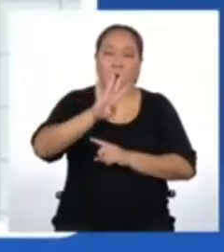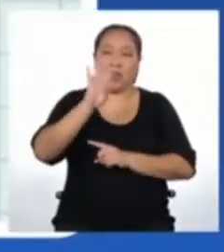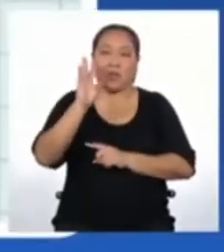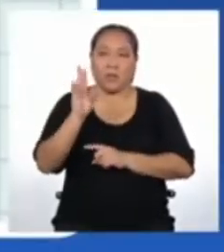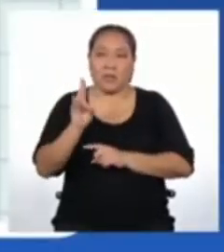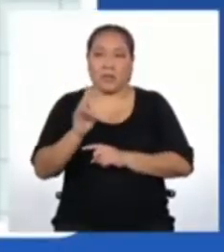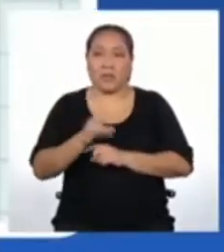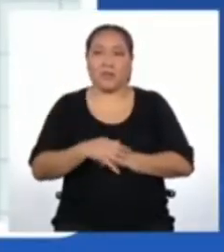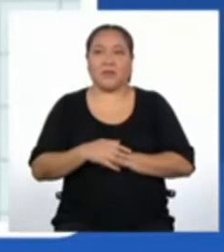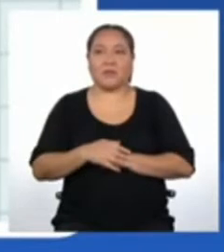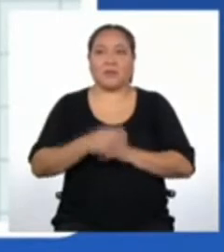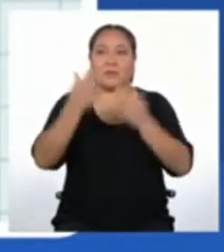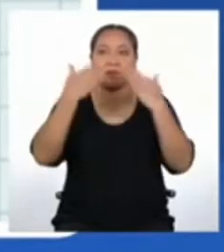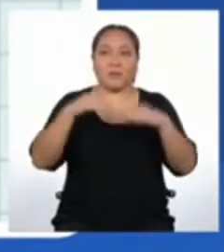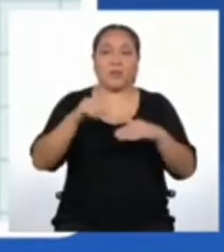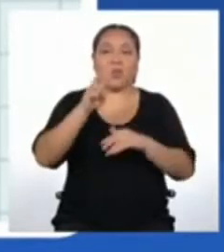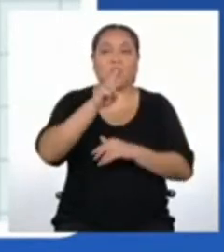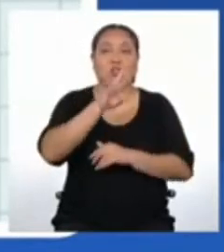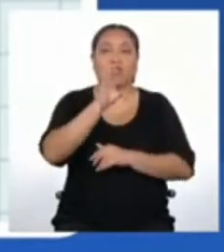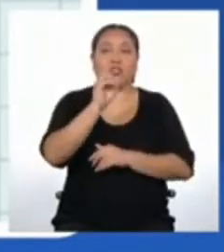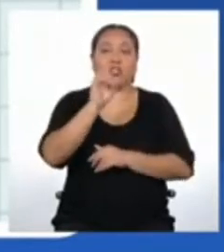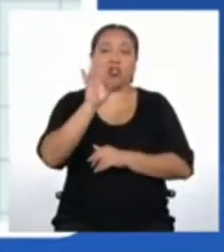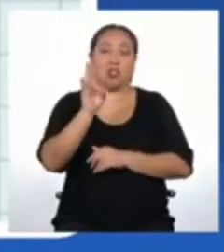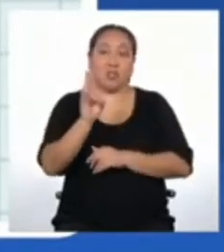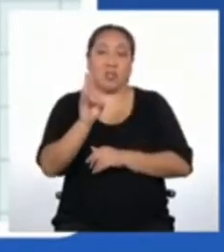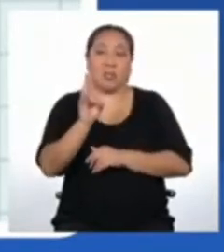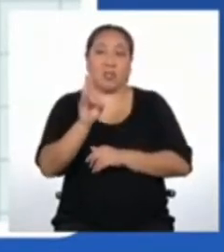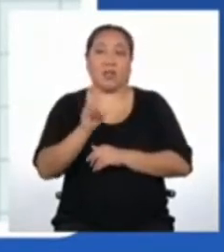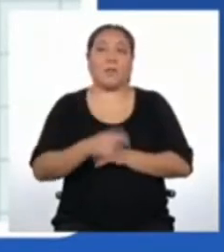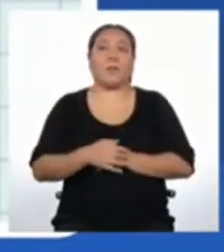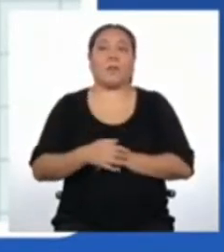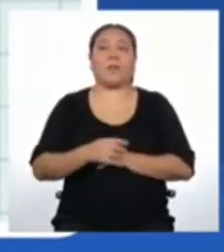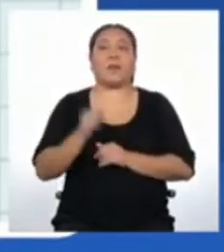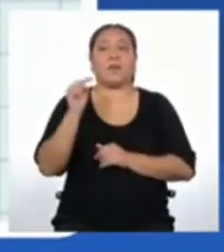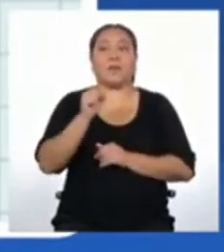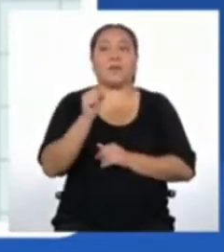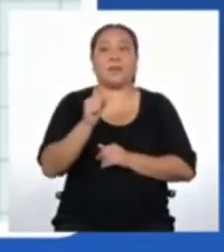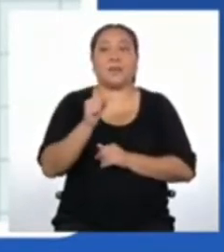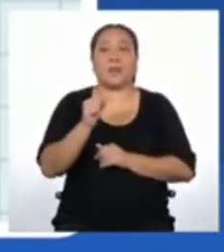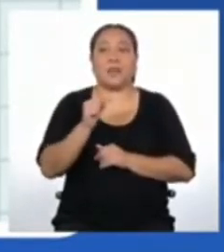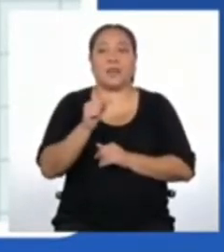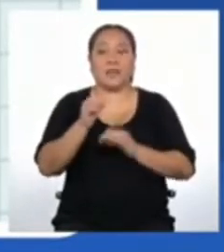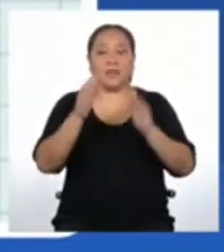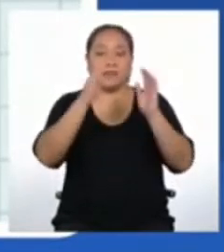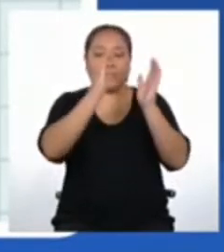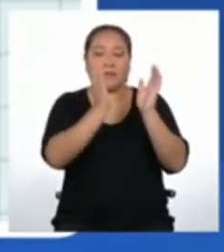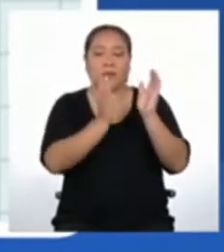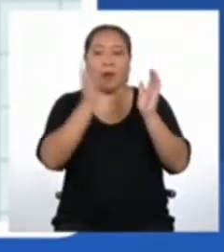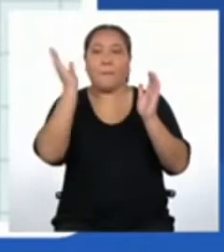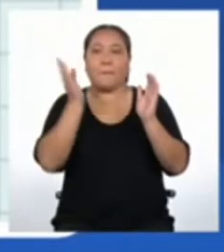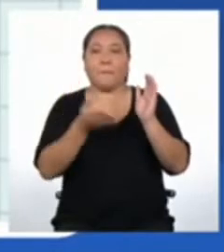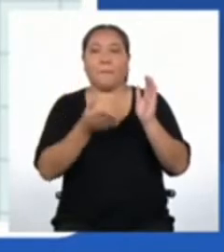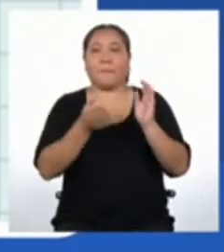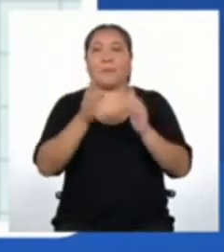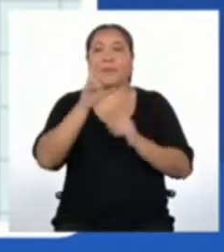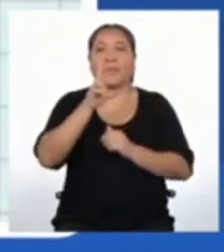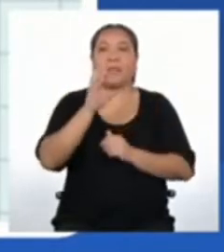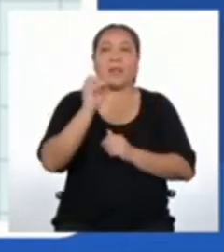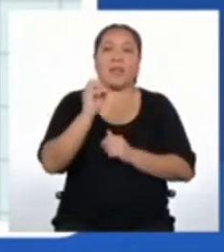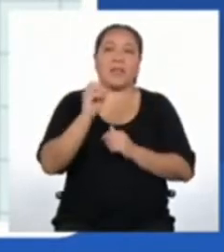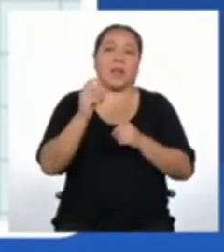Obtendremos 207. Ahora, dividamos ese número afuera por la mitad para quitar ese